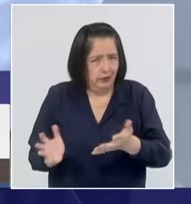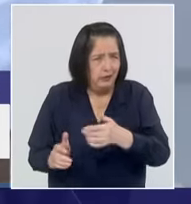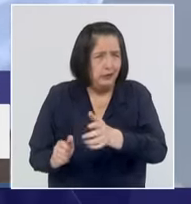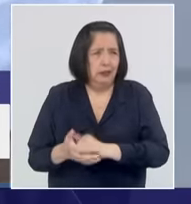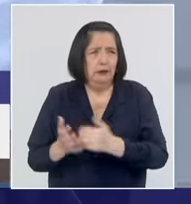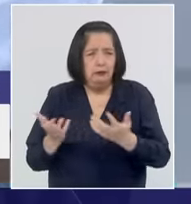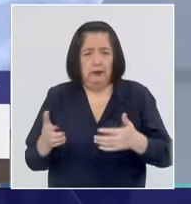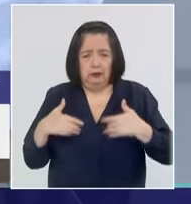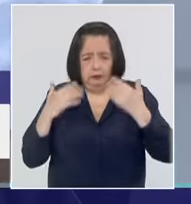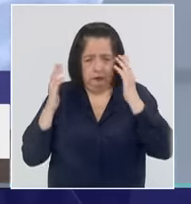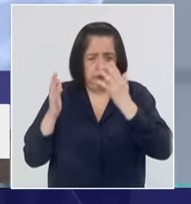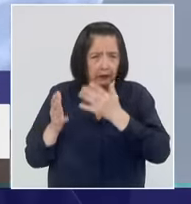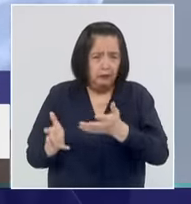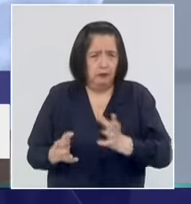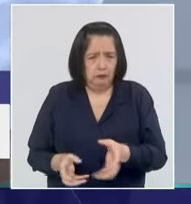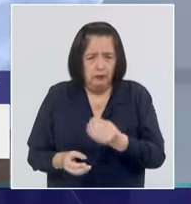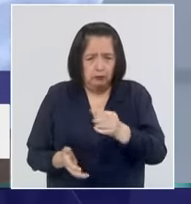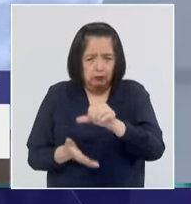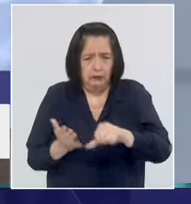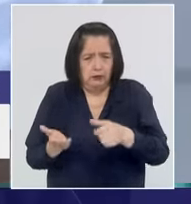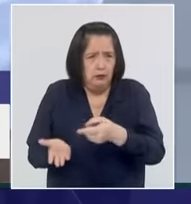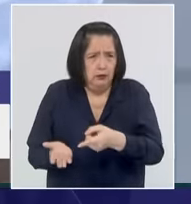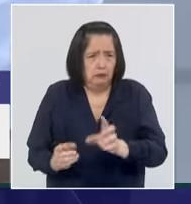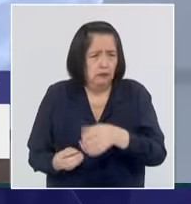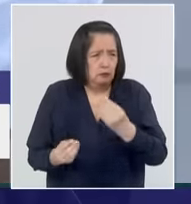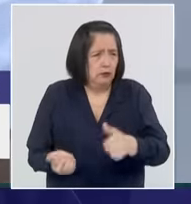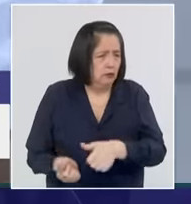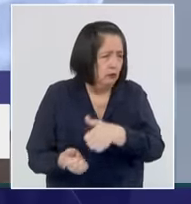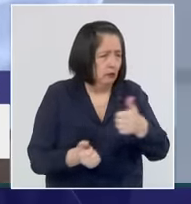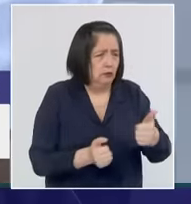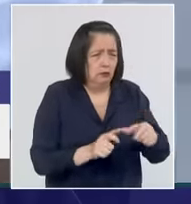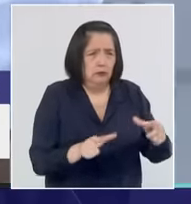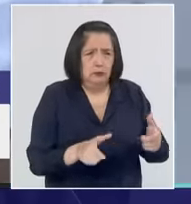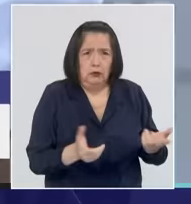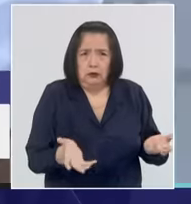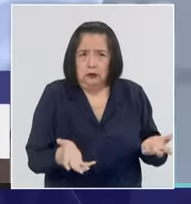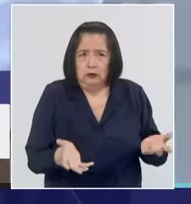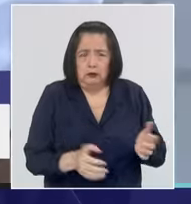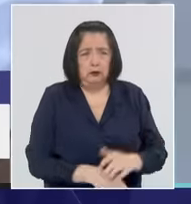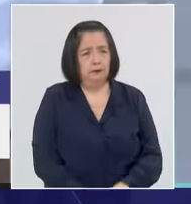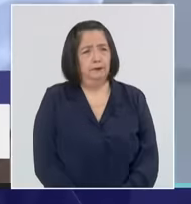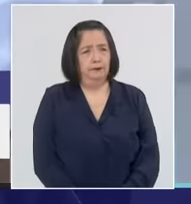para atenderla, para tratarla. Entonces, ¿por qué la operaron allí? ¿Por qué no la llevaron a otro lado?